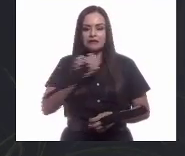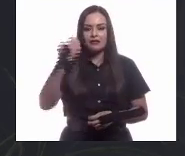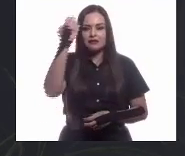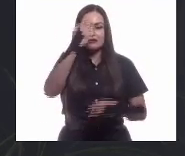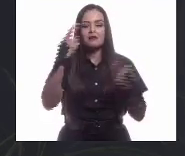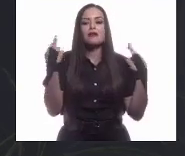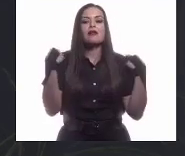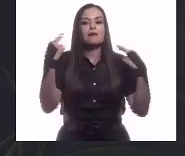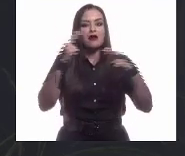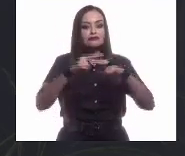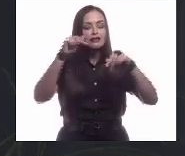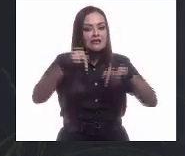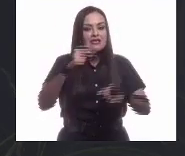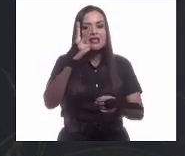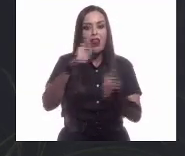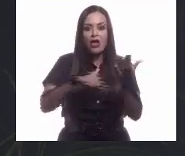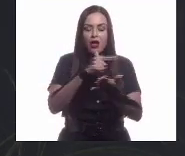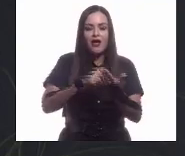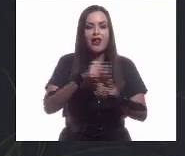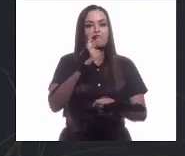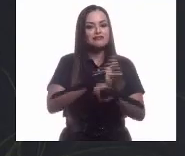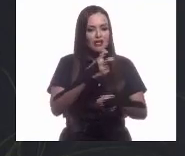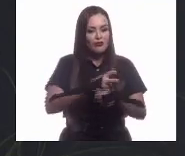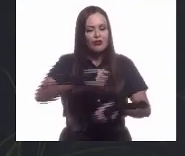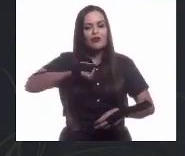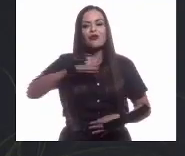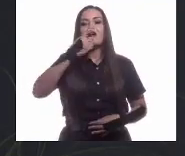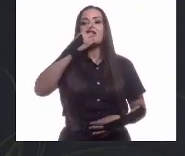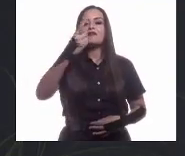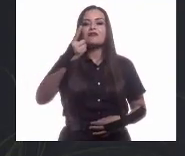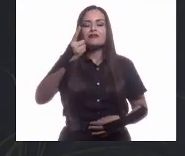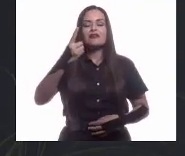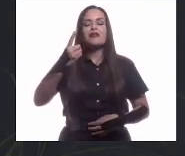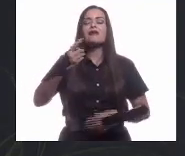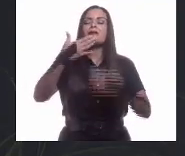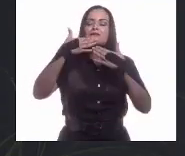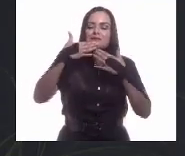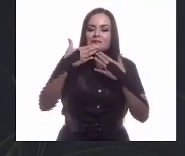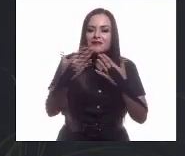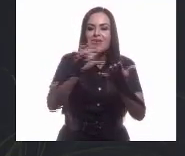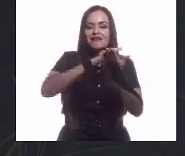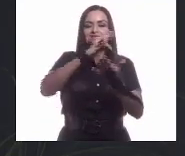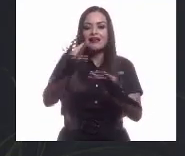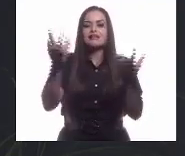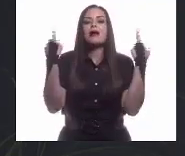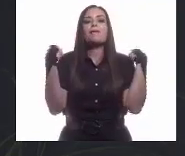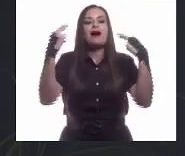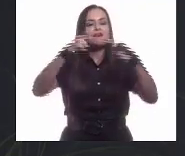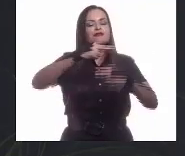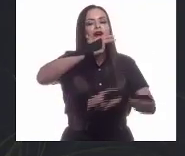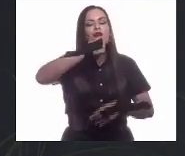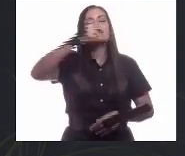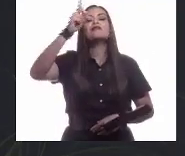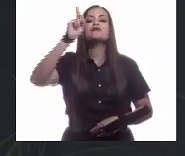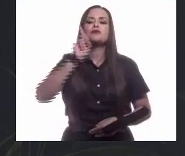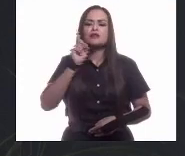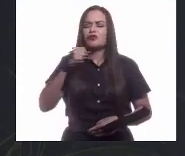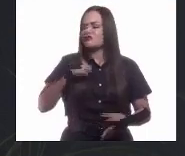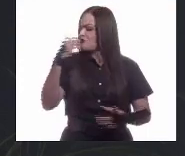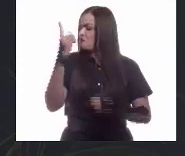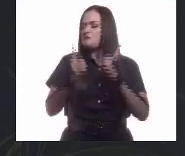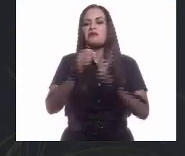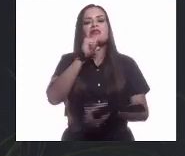docente en educación básica. Mi reconocimiento a nuestras maestras y a nuestros maestros. No tengo duda,